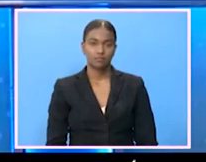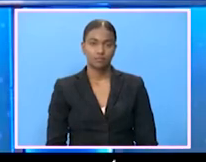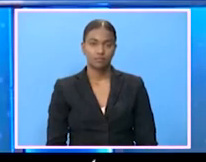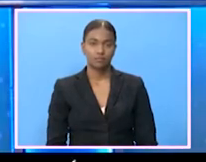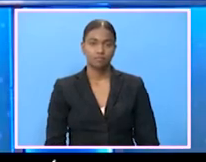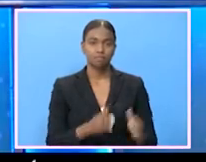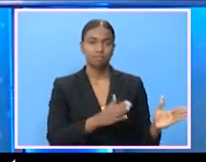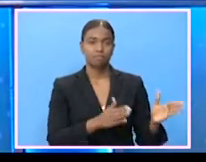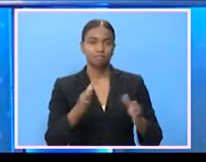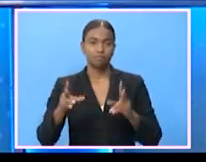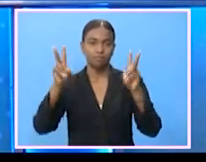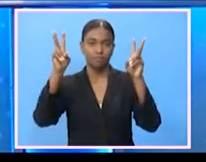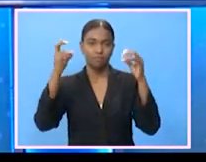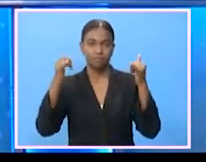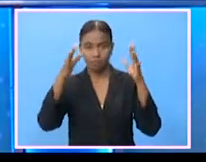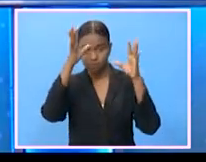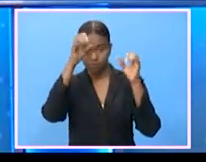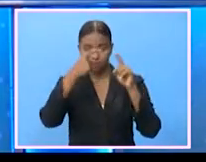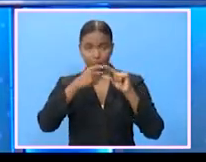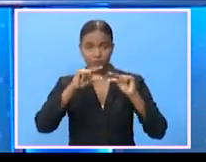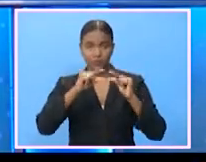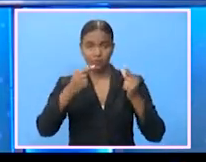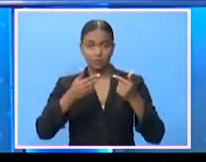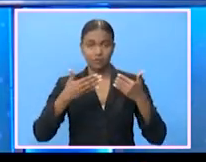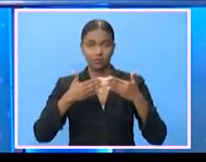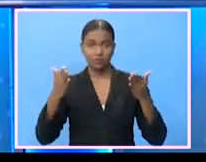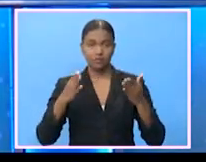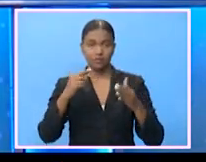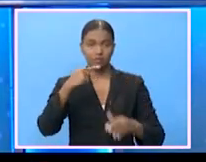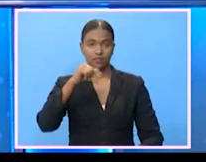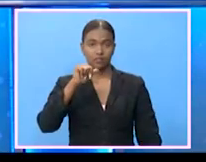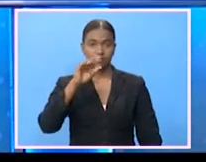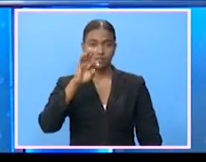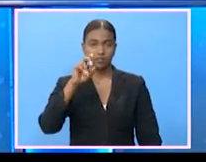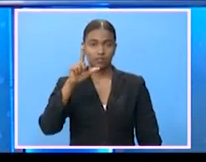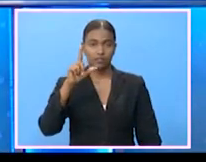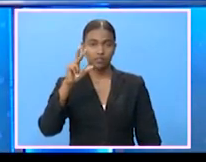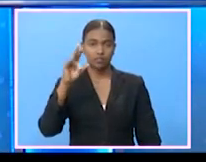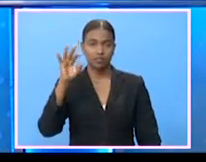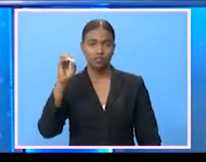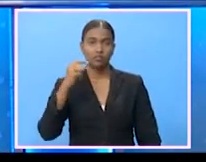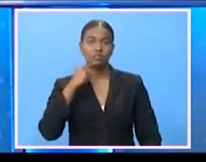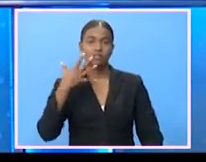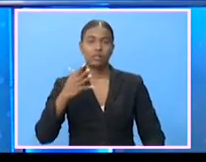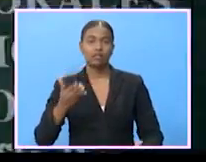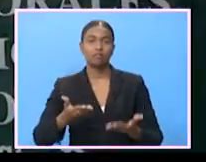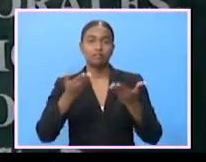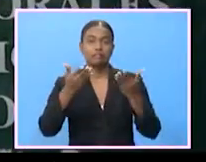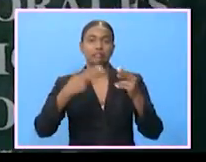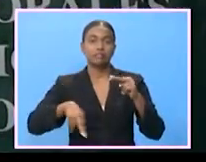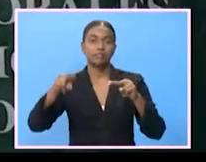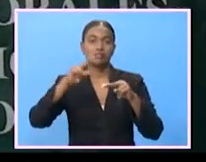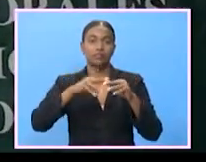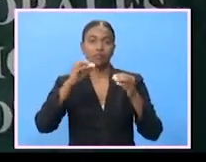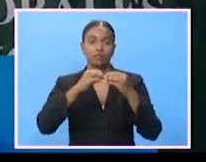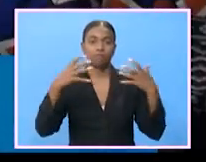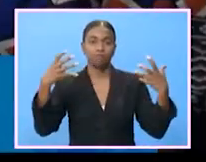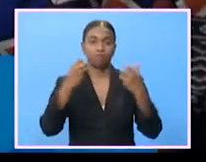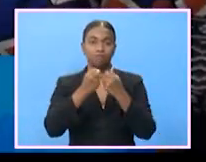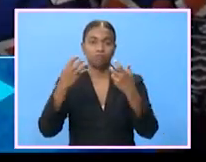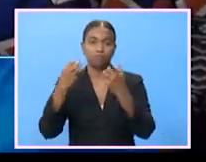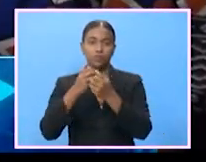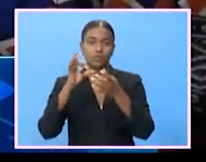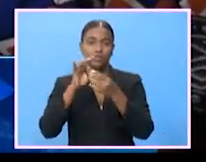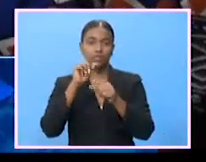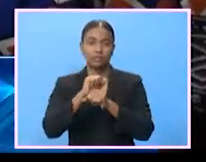Ahora cambiamos de tema. El presidente de la Confederación Autónoma Clasista, Gabriel del Río, dijo que se ha producido un aumento de los accidentes laborales